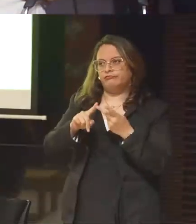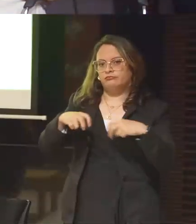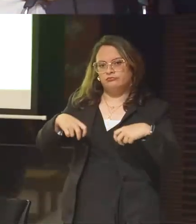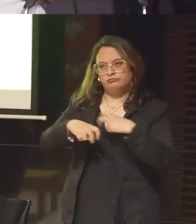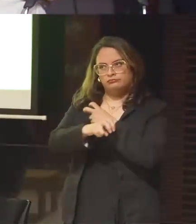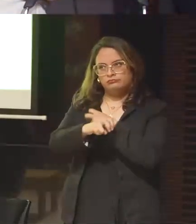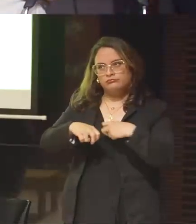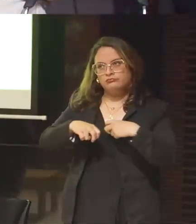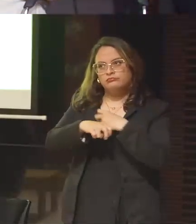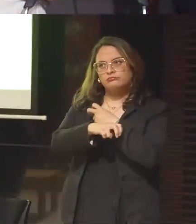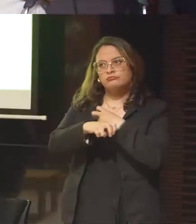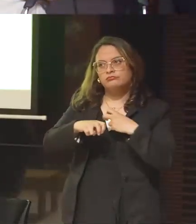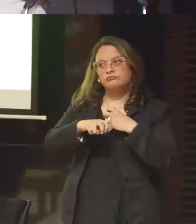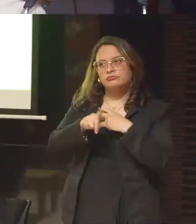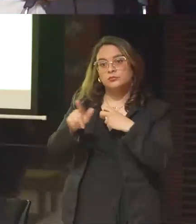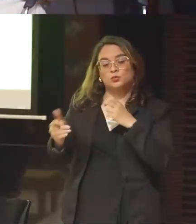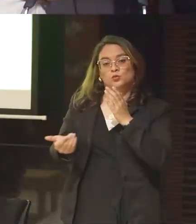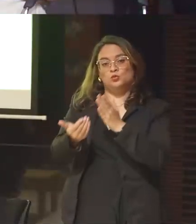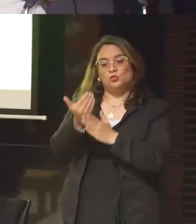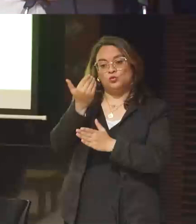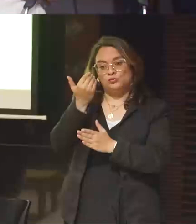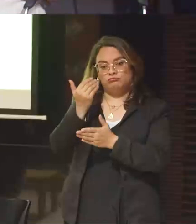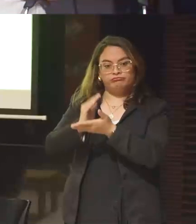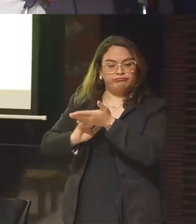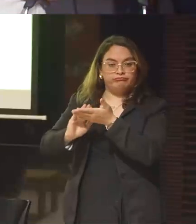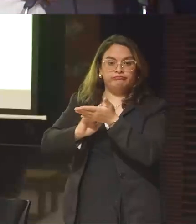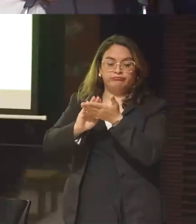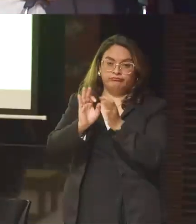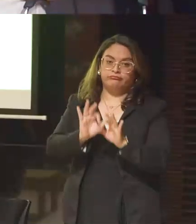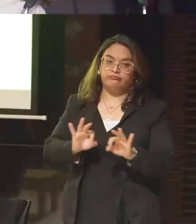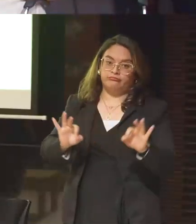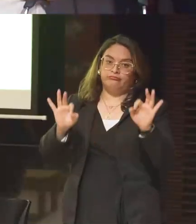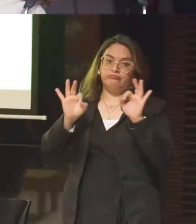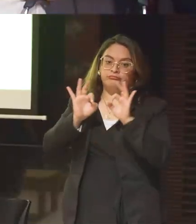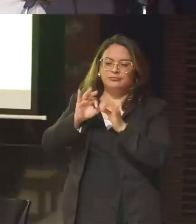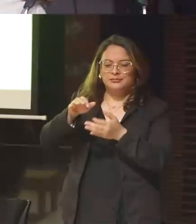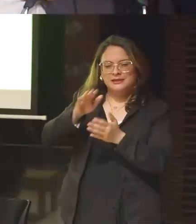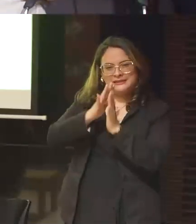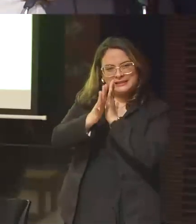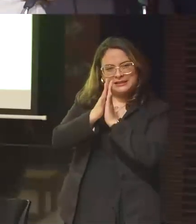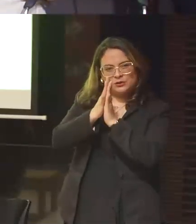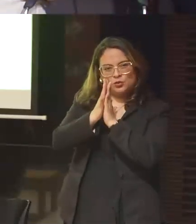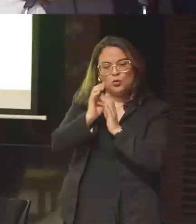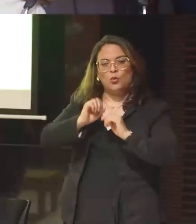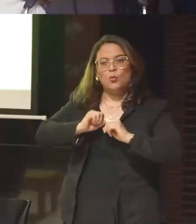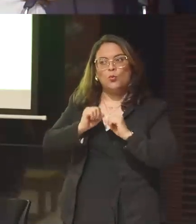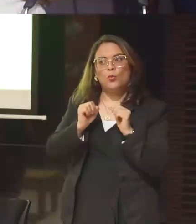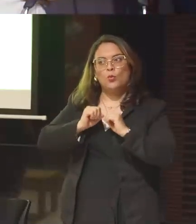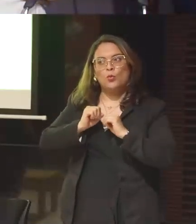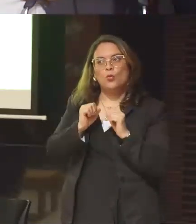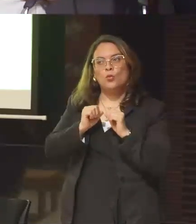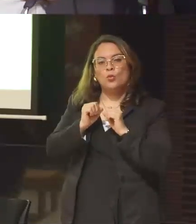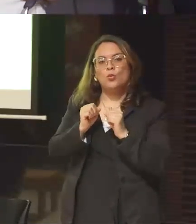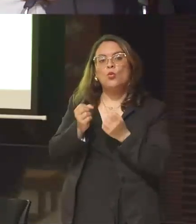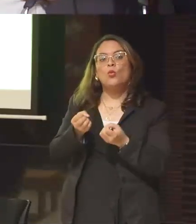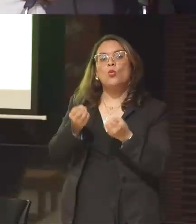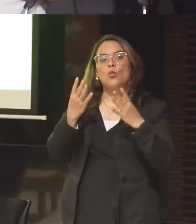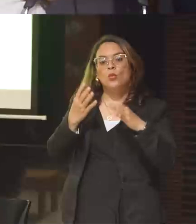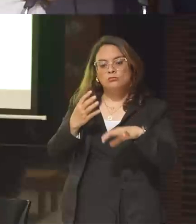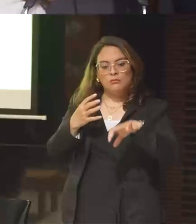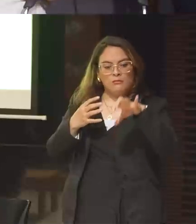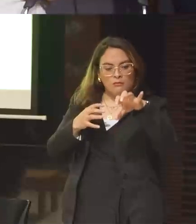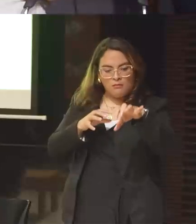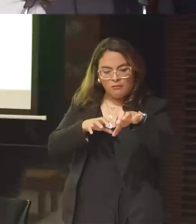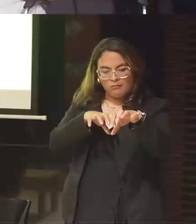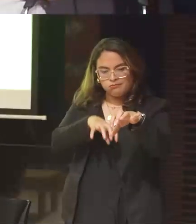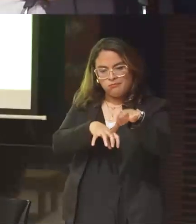esto también nuevas infraestructuras, es importantísimo. El centro de Bogotá, solo el centro de Bogotá va a tener 3 estaciones. Una va a